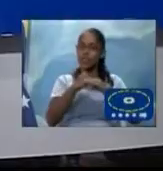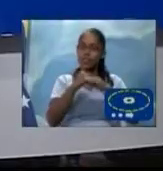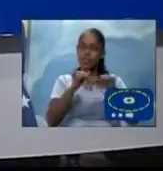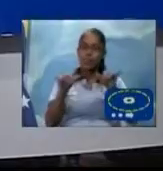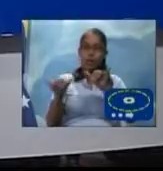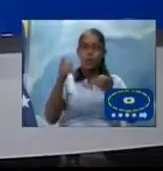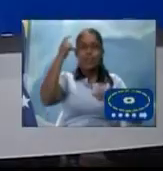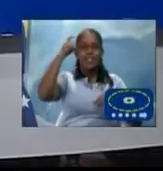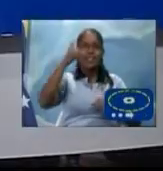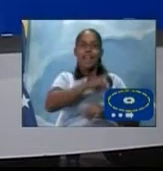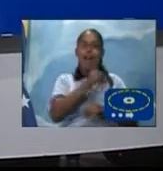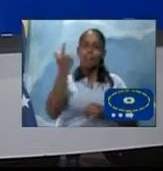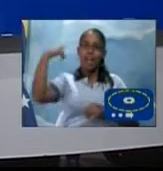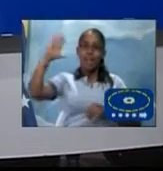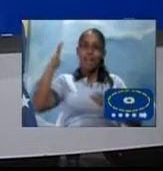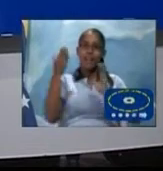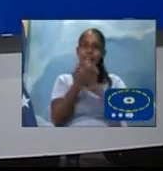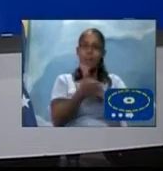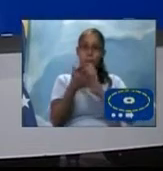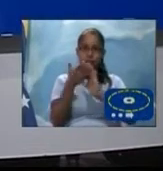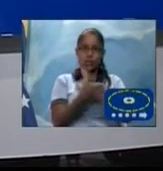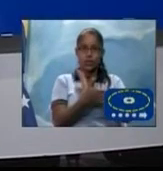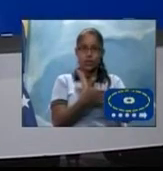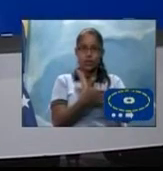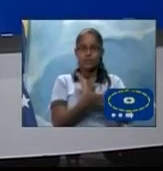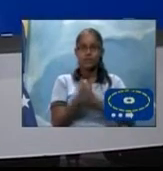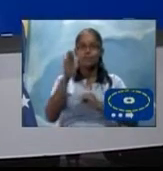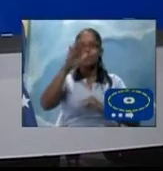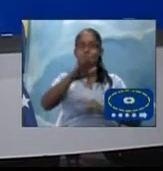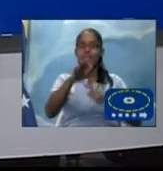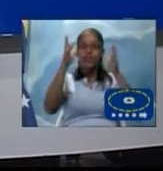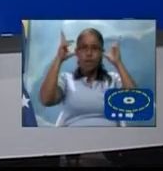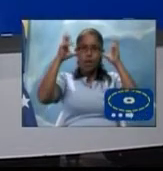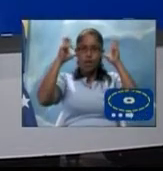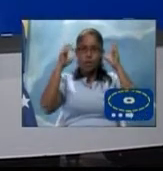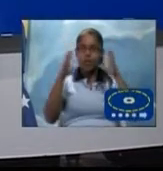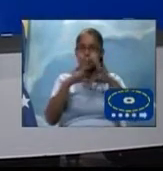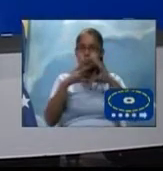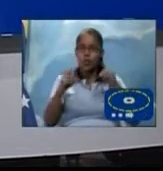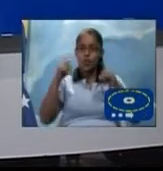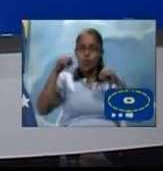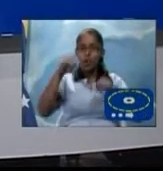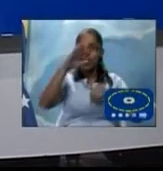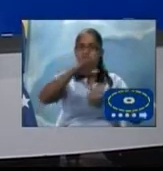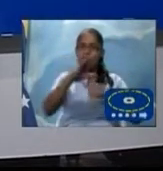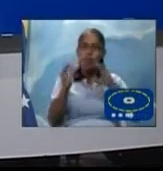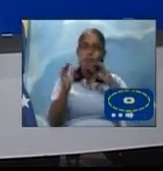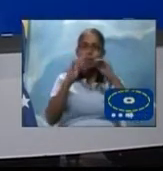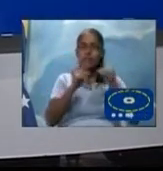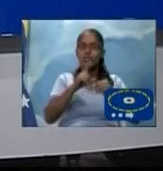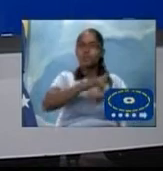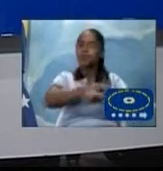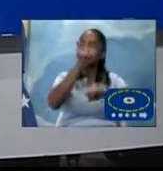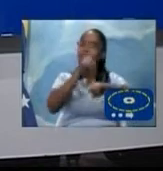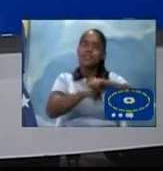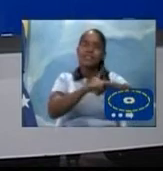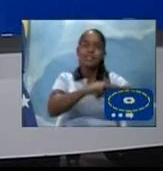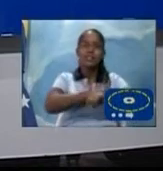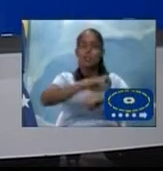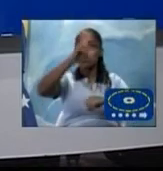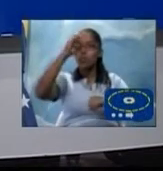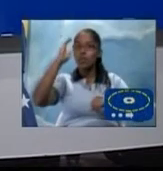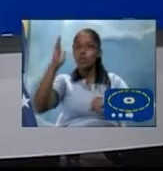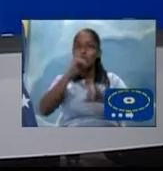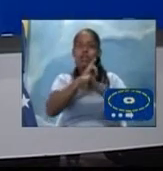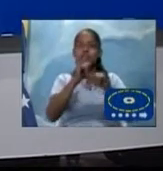de ayer que pasó. Como el día de ayer que pasó. ¿Estás oyendo? El reloj de Dios es más grande que el